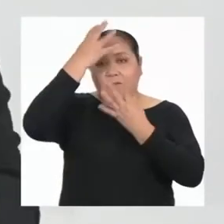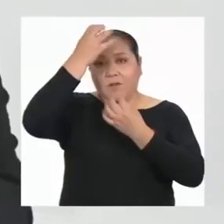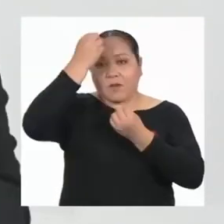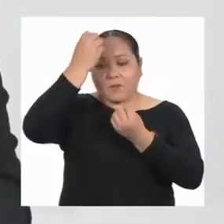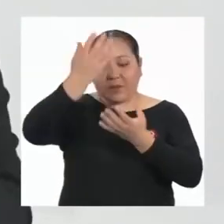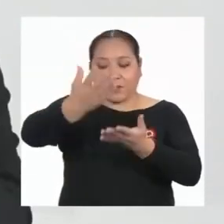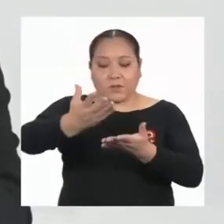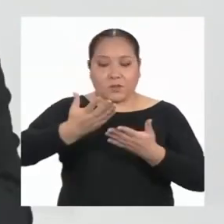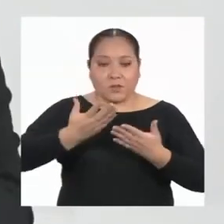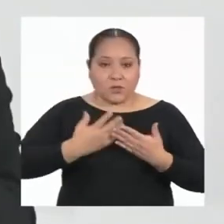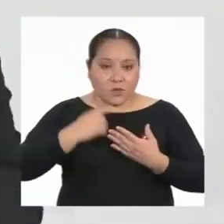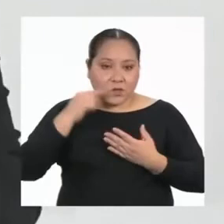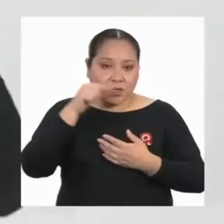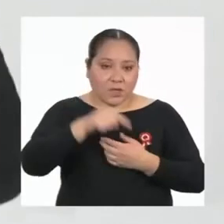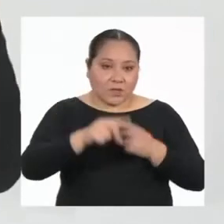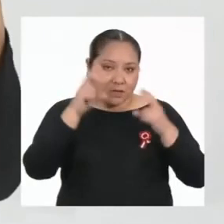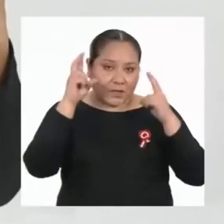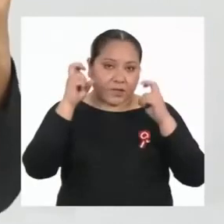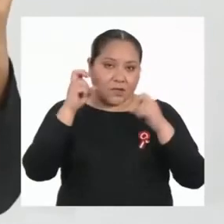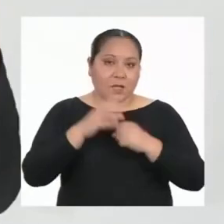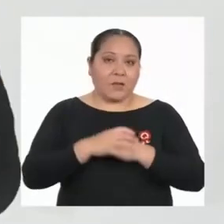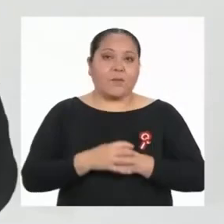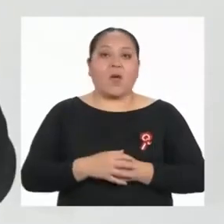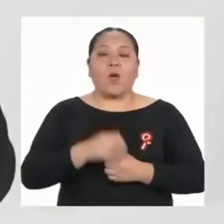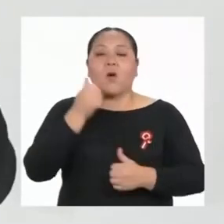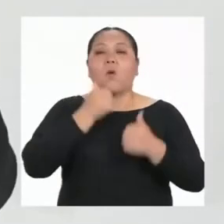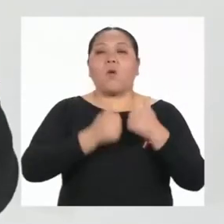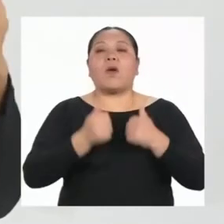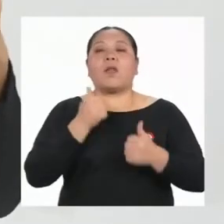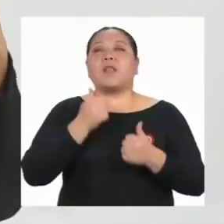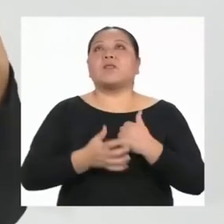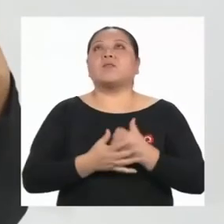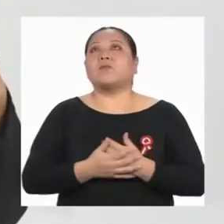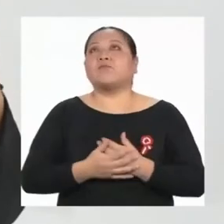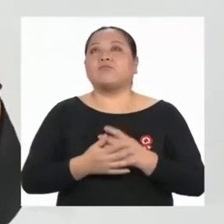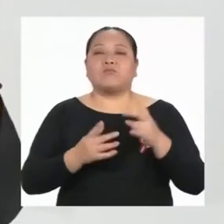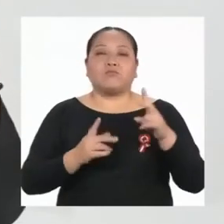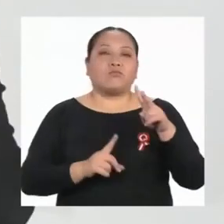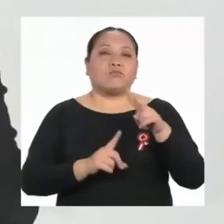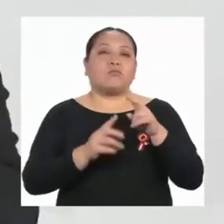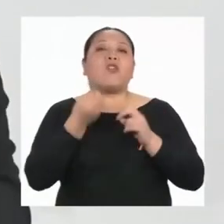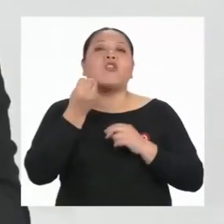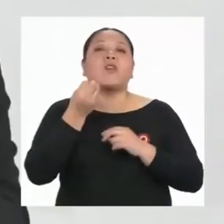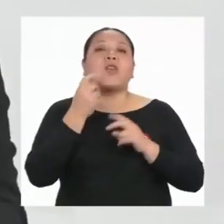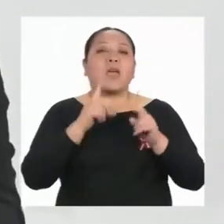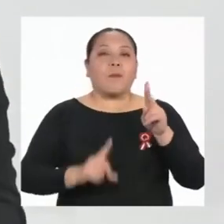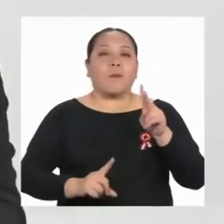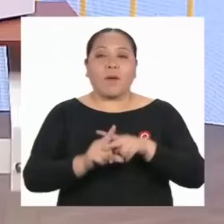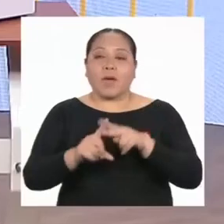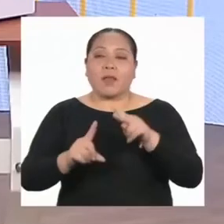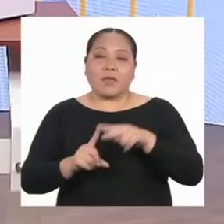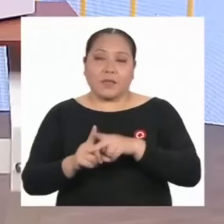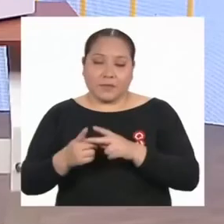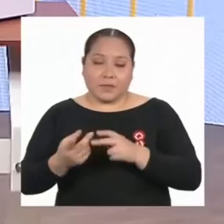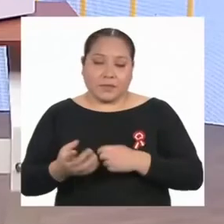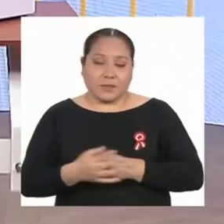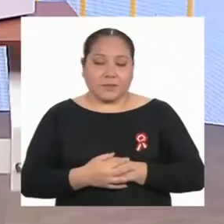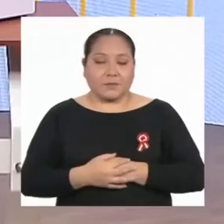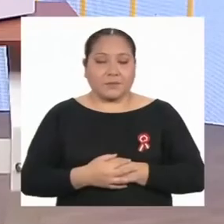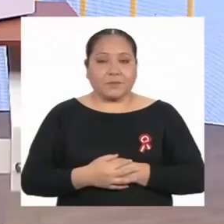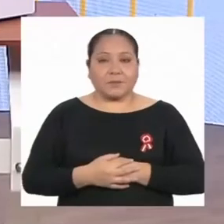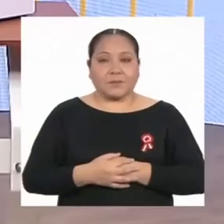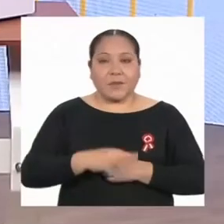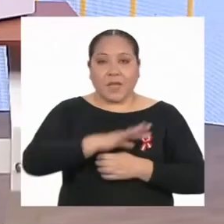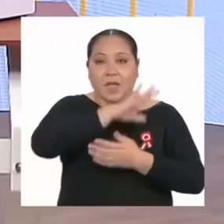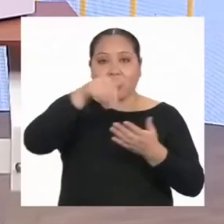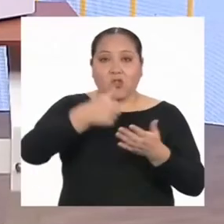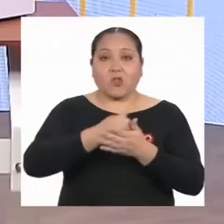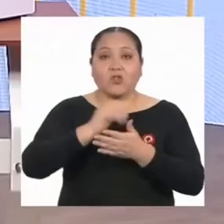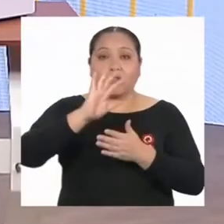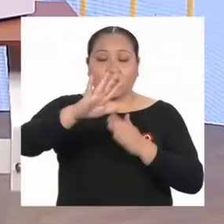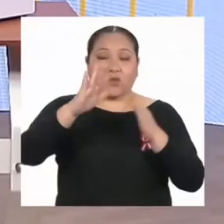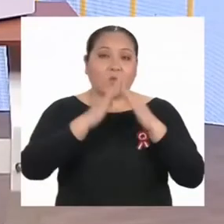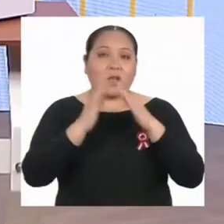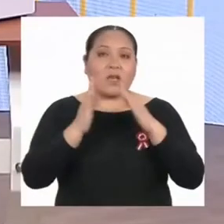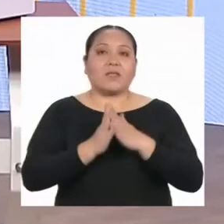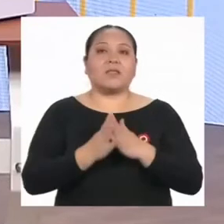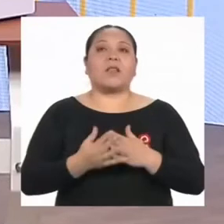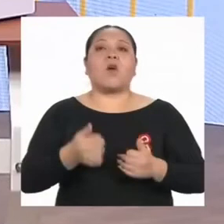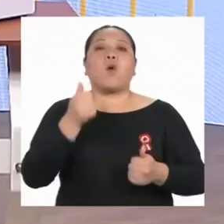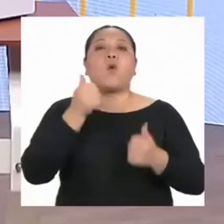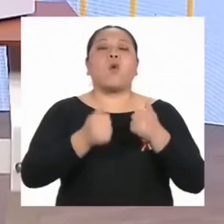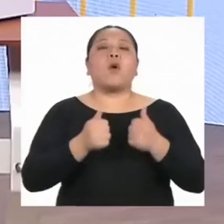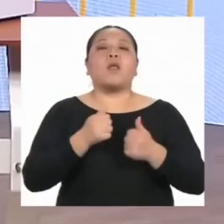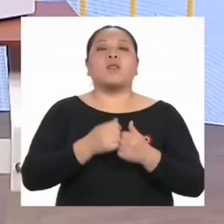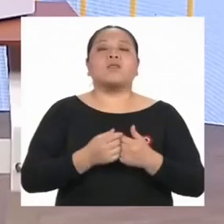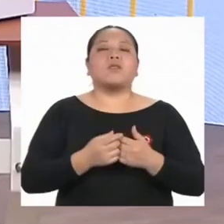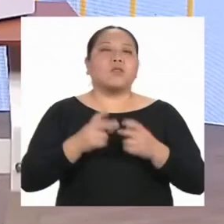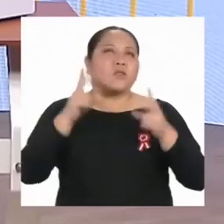al tema, sus posibles causas y consecuencias. A todas y todos en casa, ¿qué